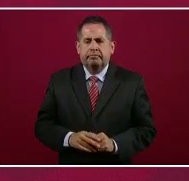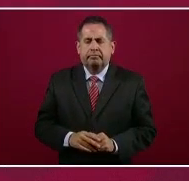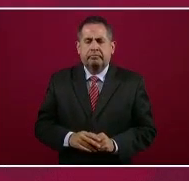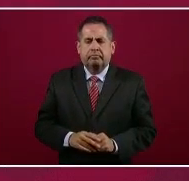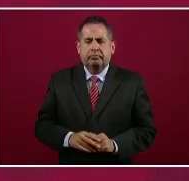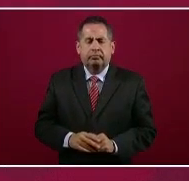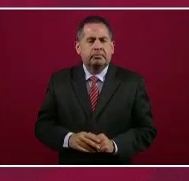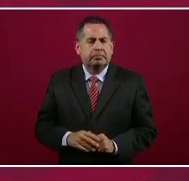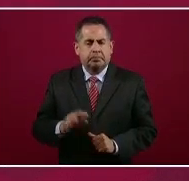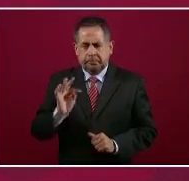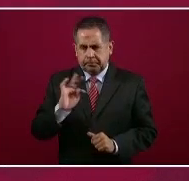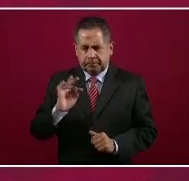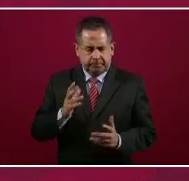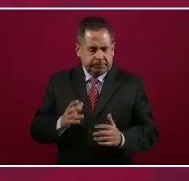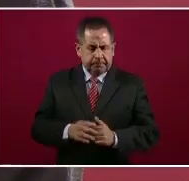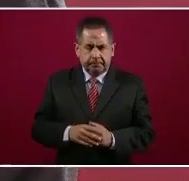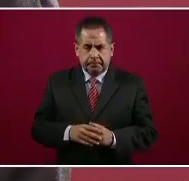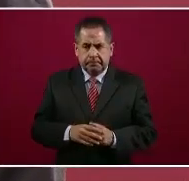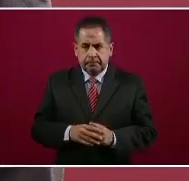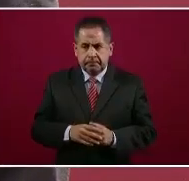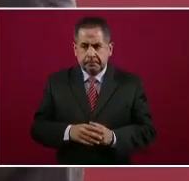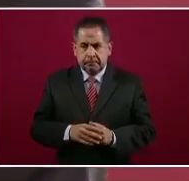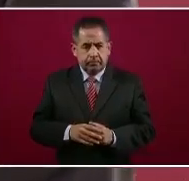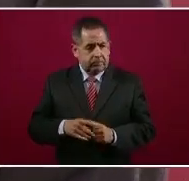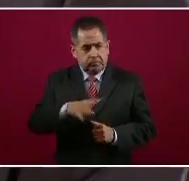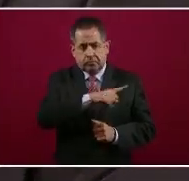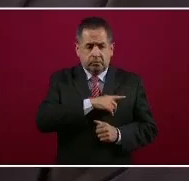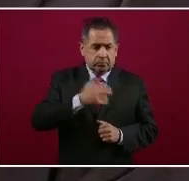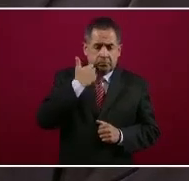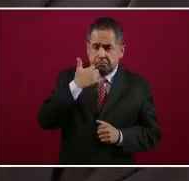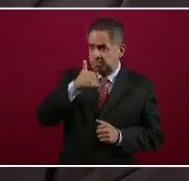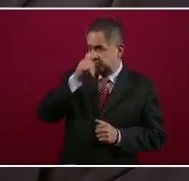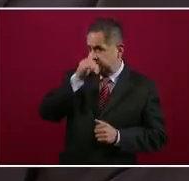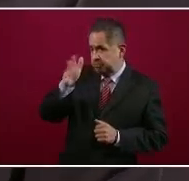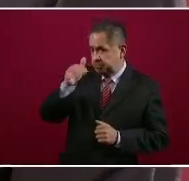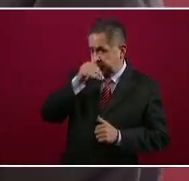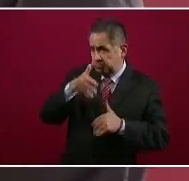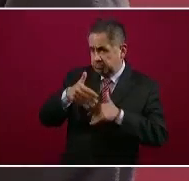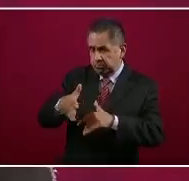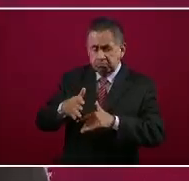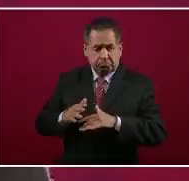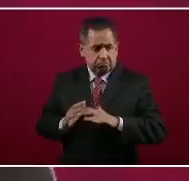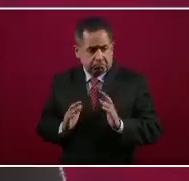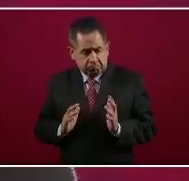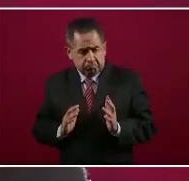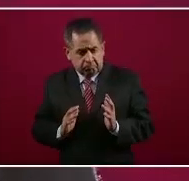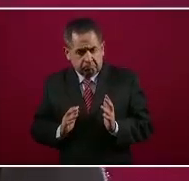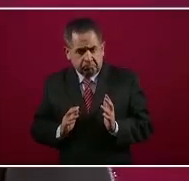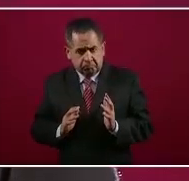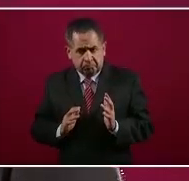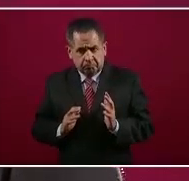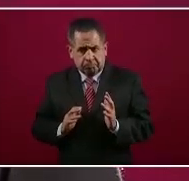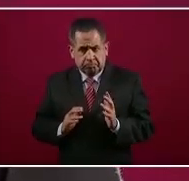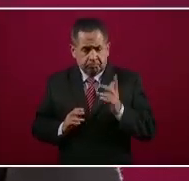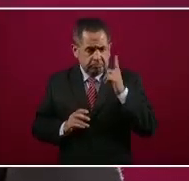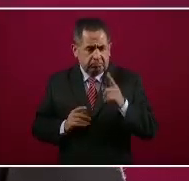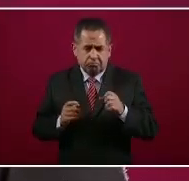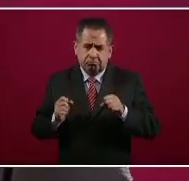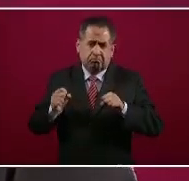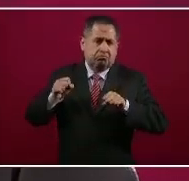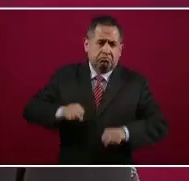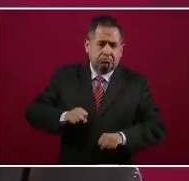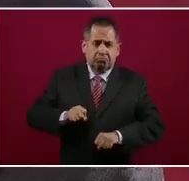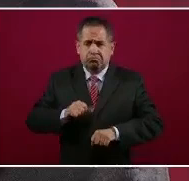sí queremos protestar para que no haya actos autoritarios